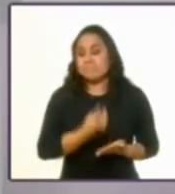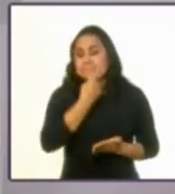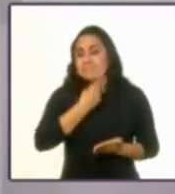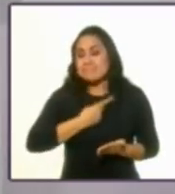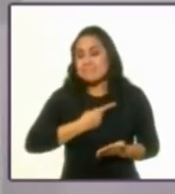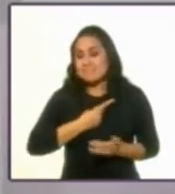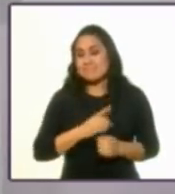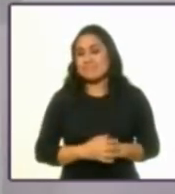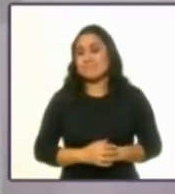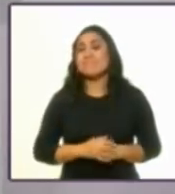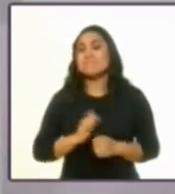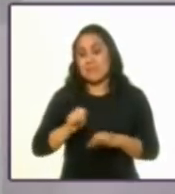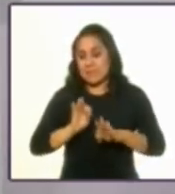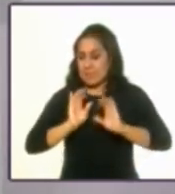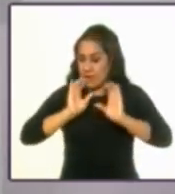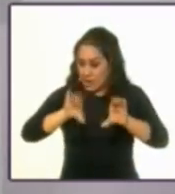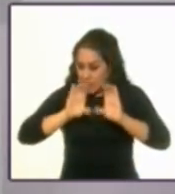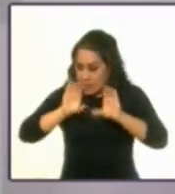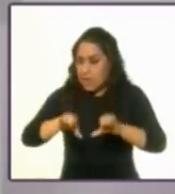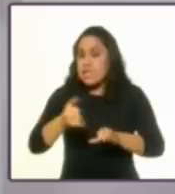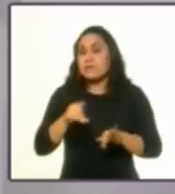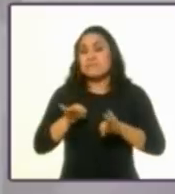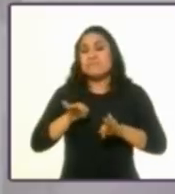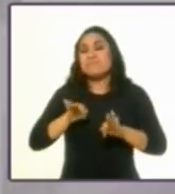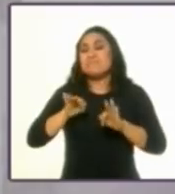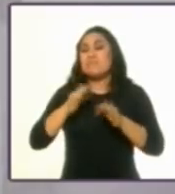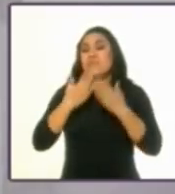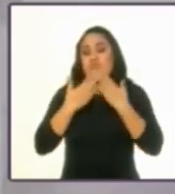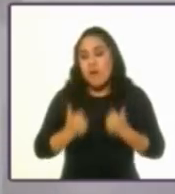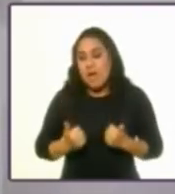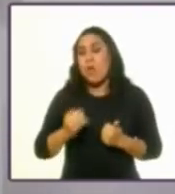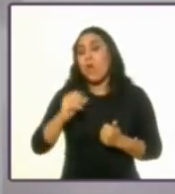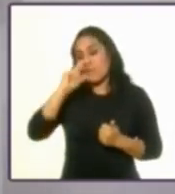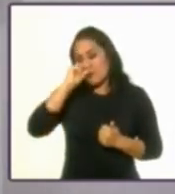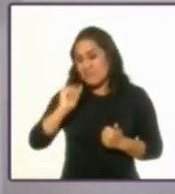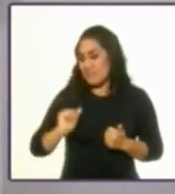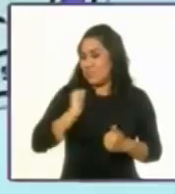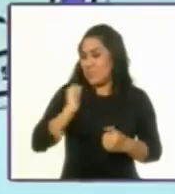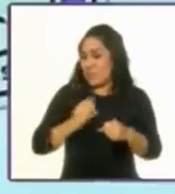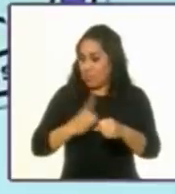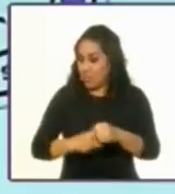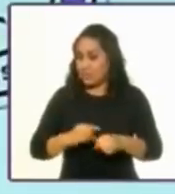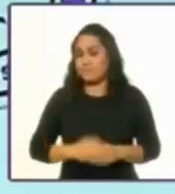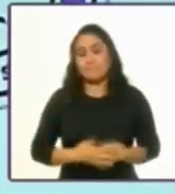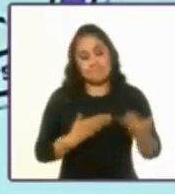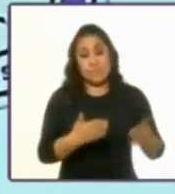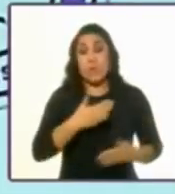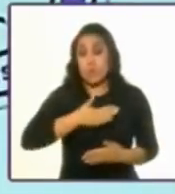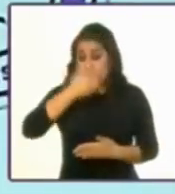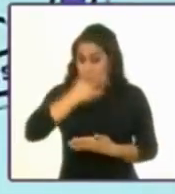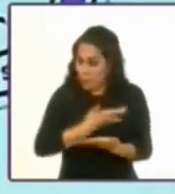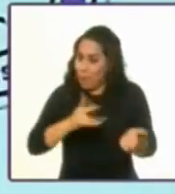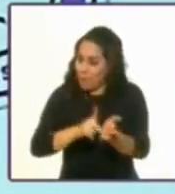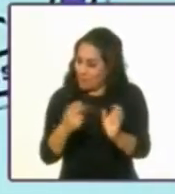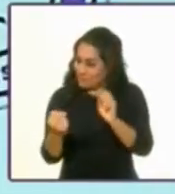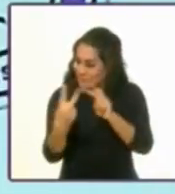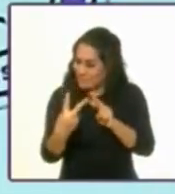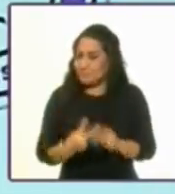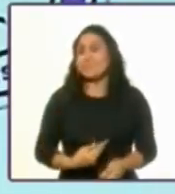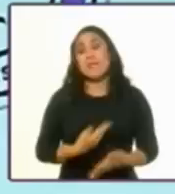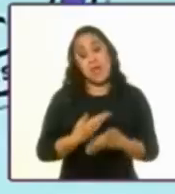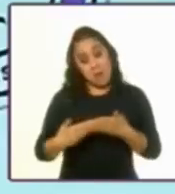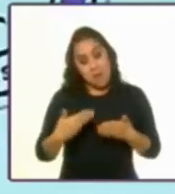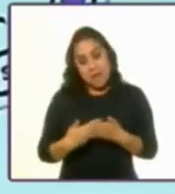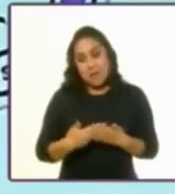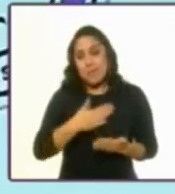acerca del empleo la informalidad y bueno pues la falta de oportunidades adelante las noches nos volvemos a ver y esta vez con muy